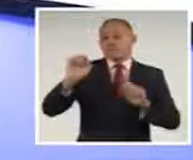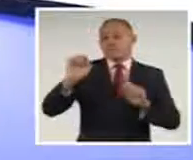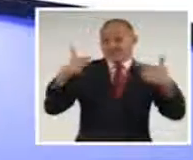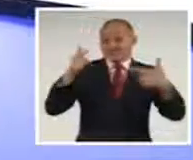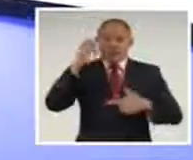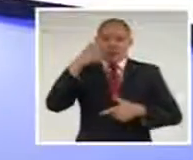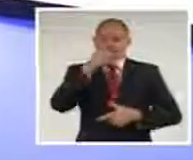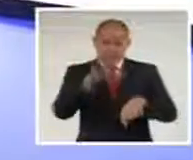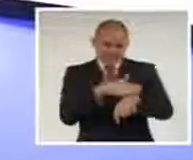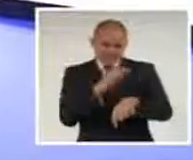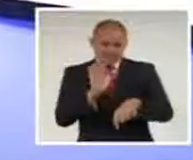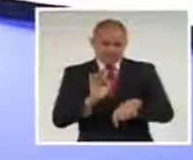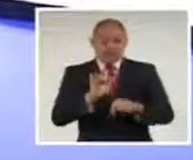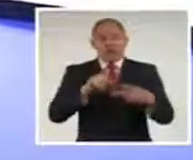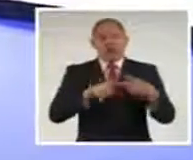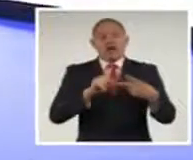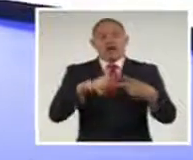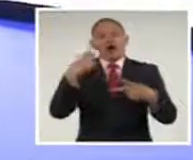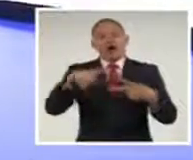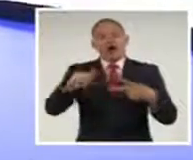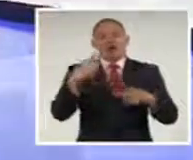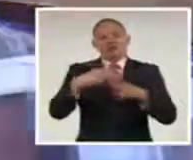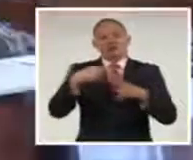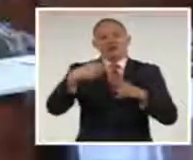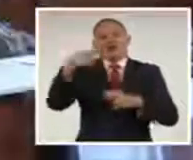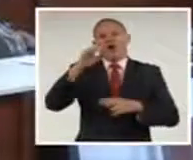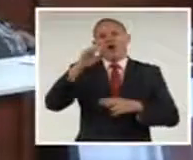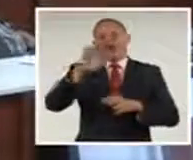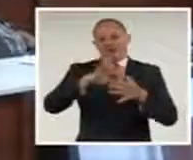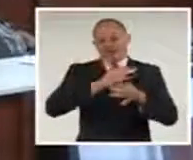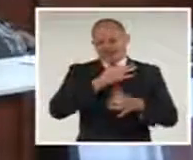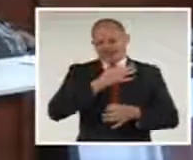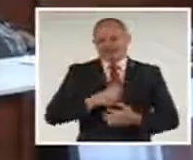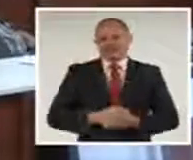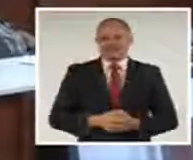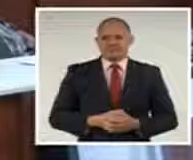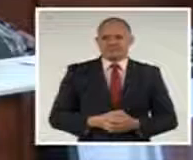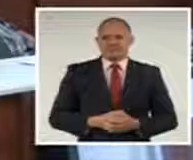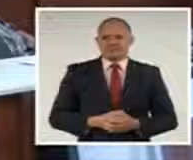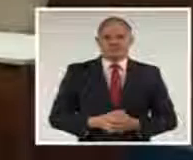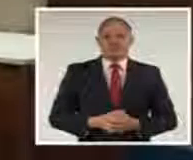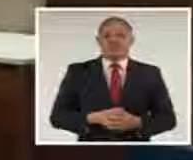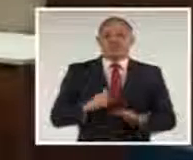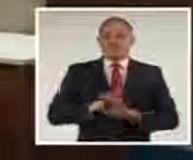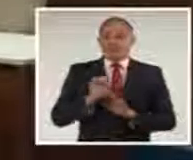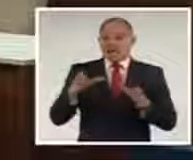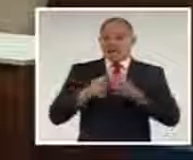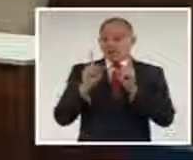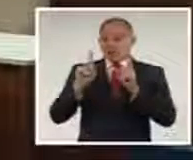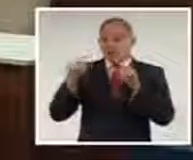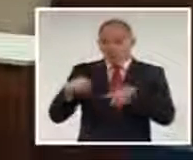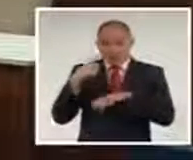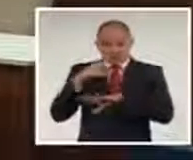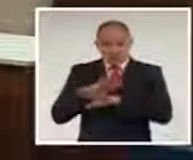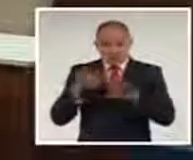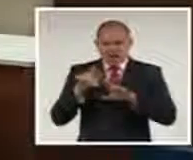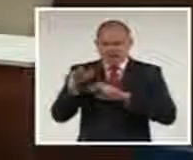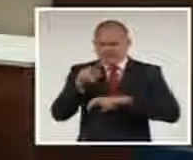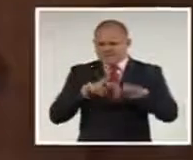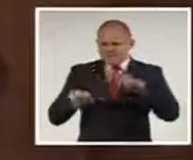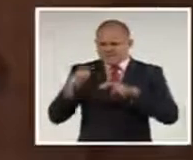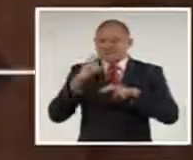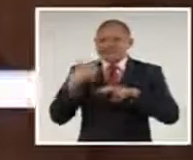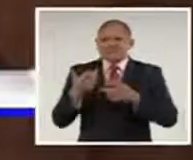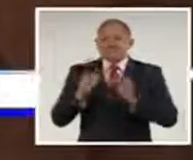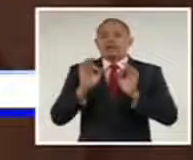Chapman Guao y Jorge Luis Perdomo Dileya. Una exhaustiva investigación que busca resolver las actuales problemáticas de